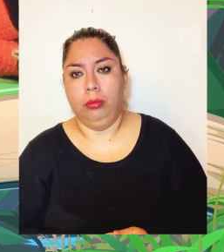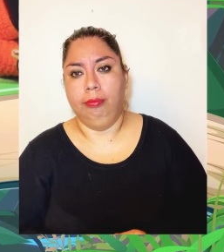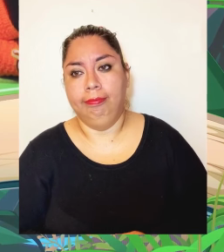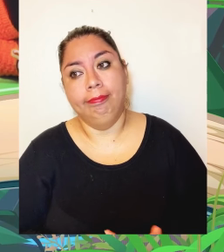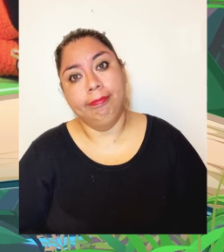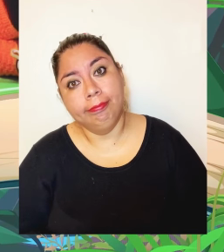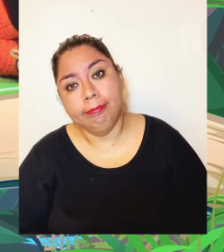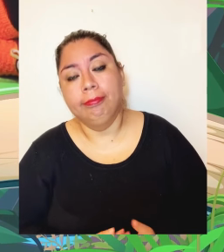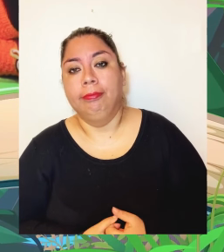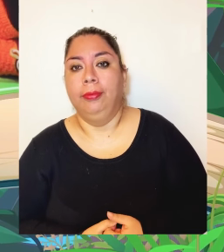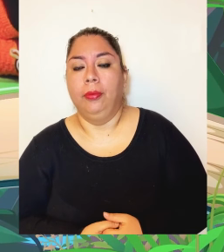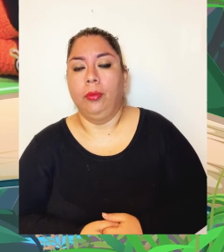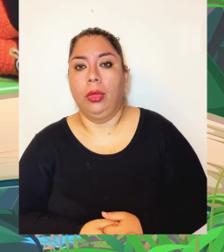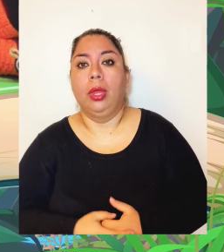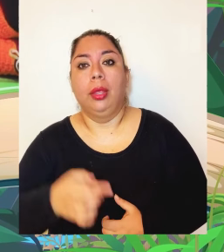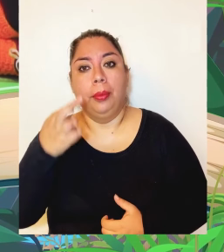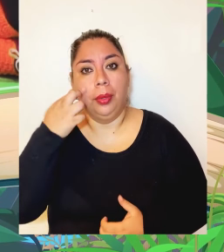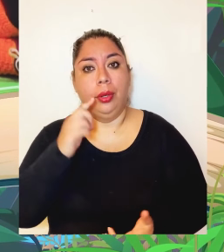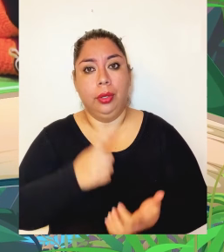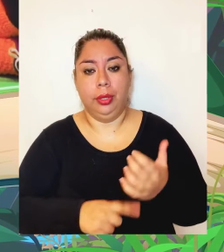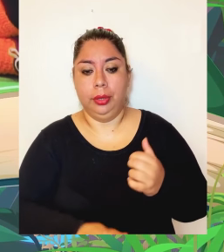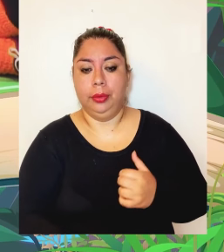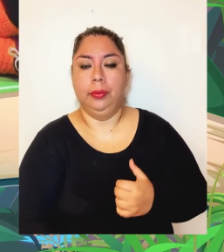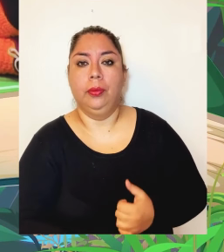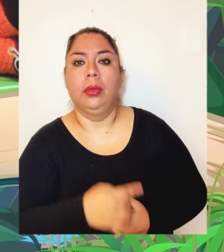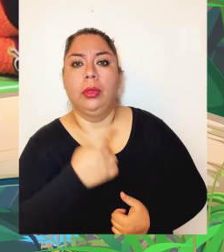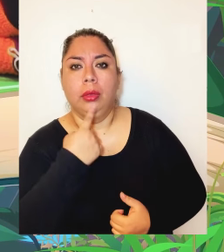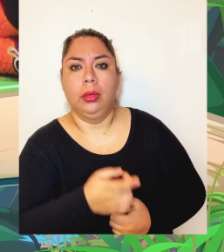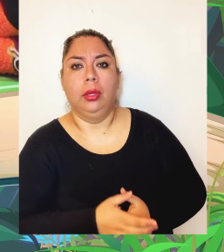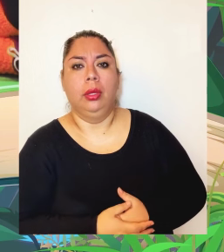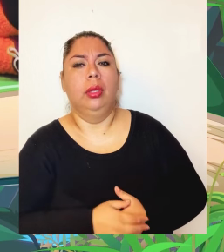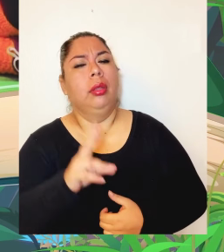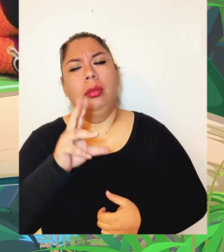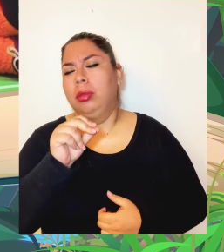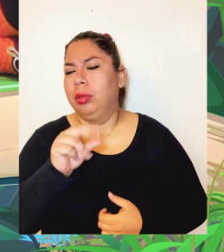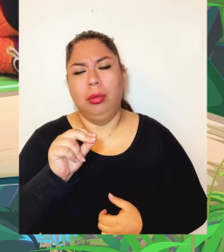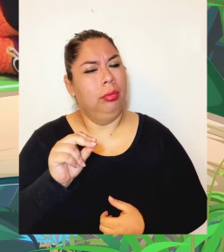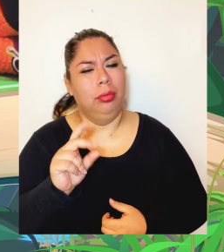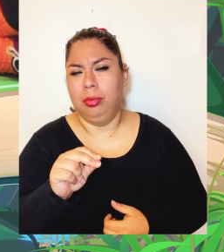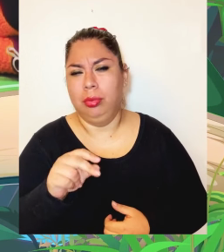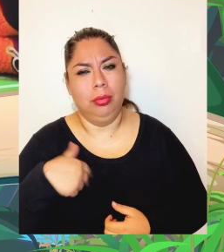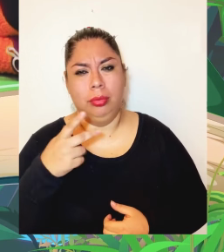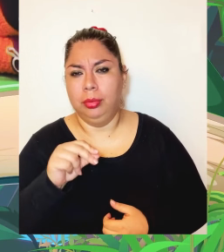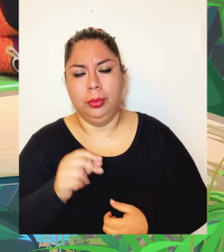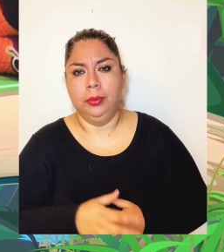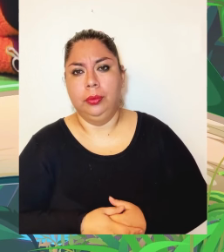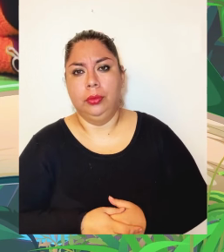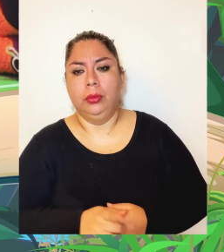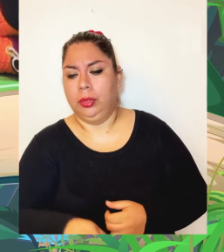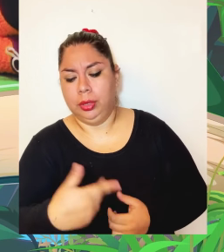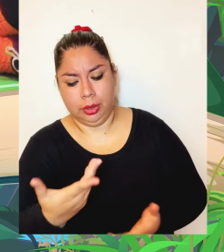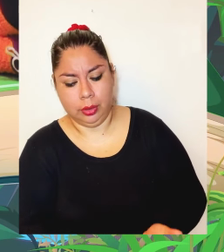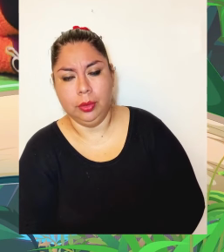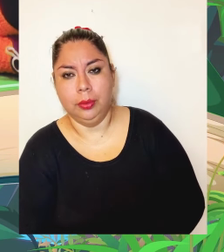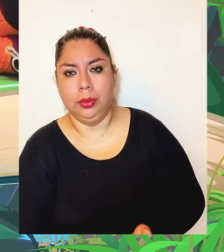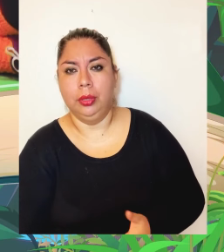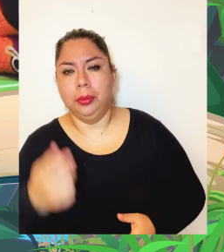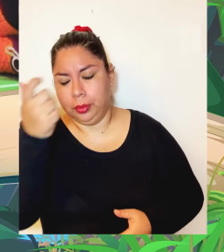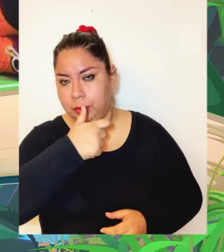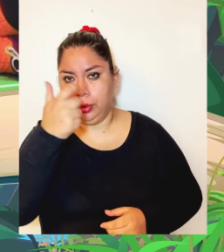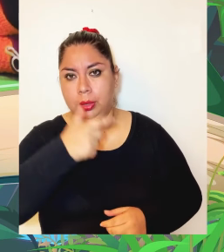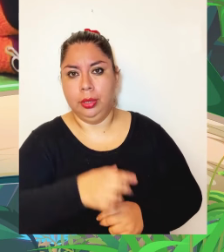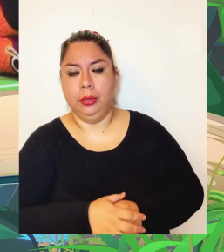marajmi. Hina que el que ca caparin. Mana waiku y tu monancho. Pampa puchocon.